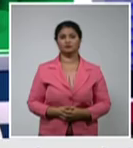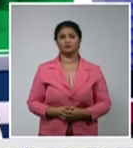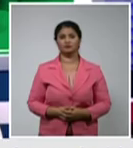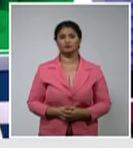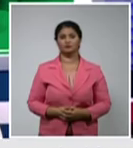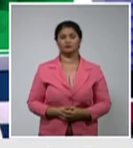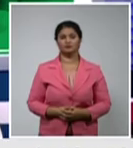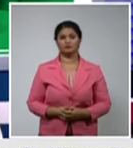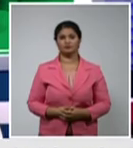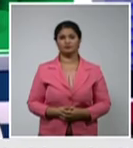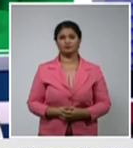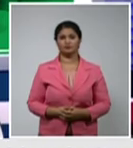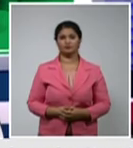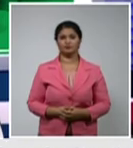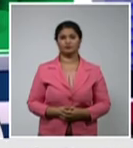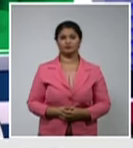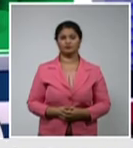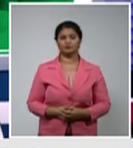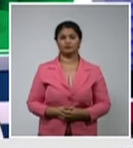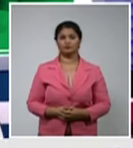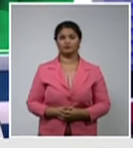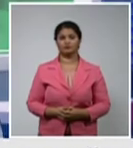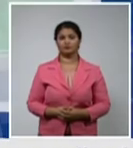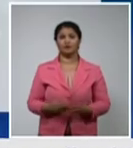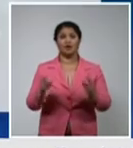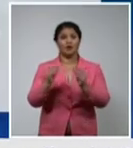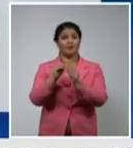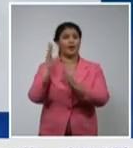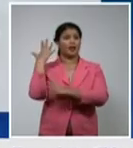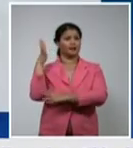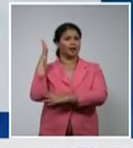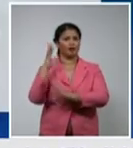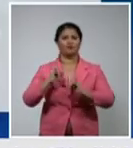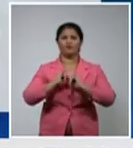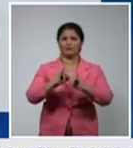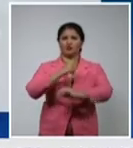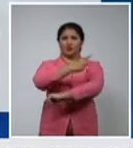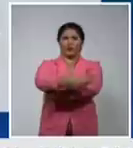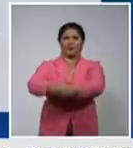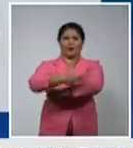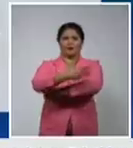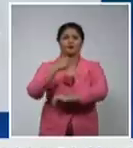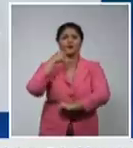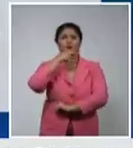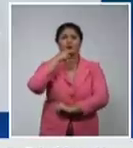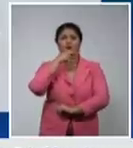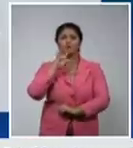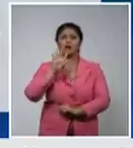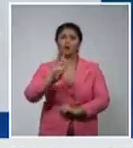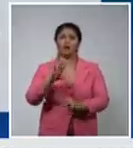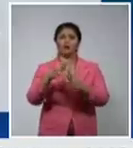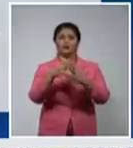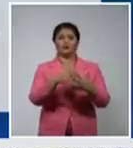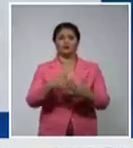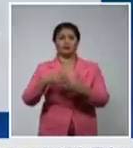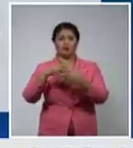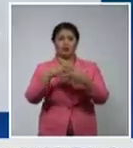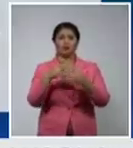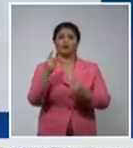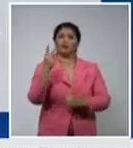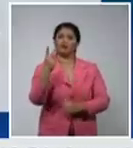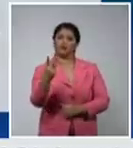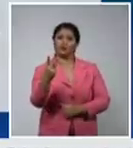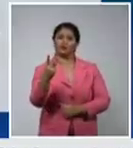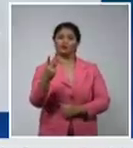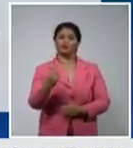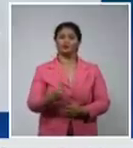Por países de procedencia, de Rusia 4, de Estados Unidos de Norteamérica 2. Y ayer